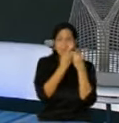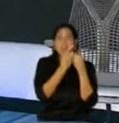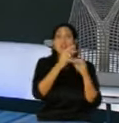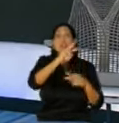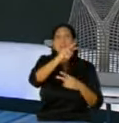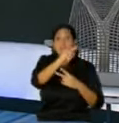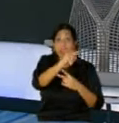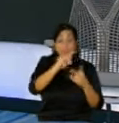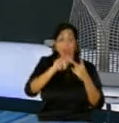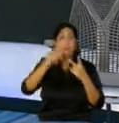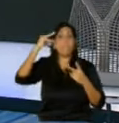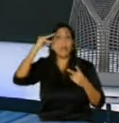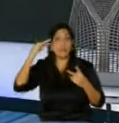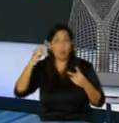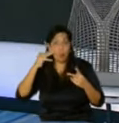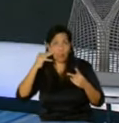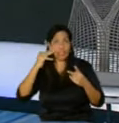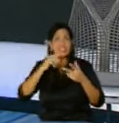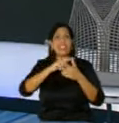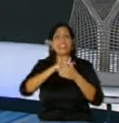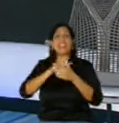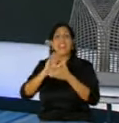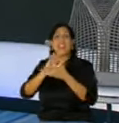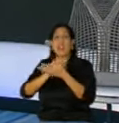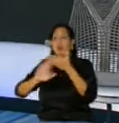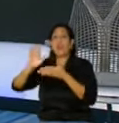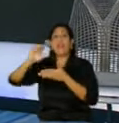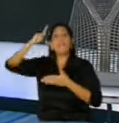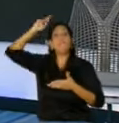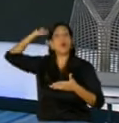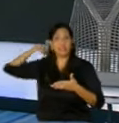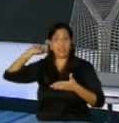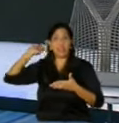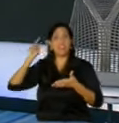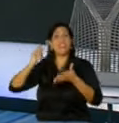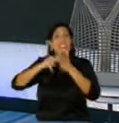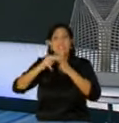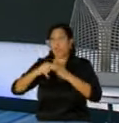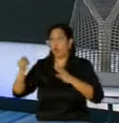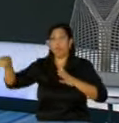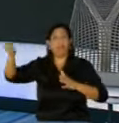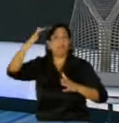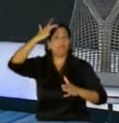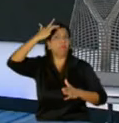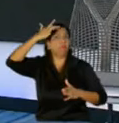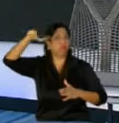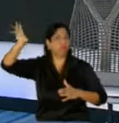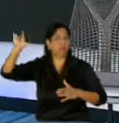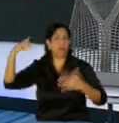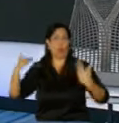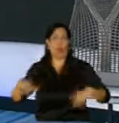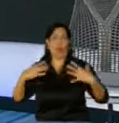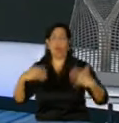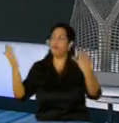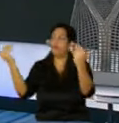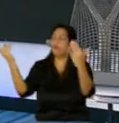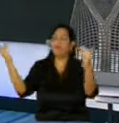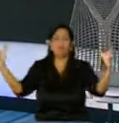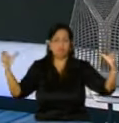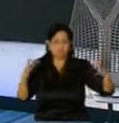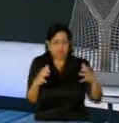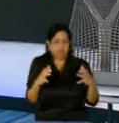Piedras, de Mayagüez y de la Escuela de Medicina de Ponce. Estamos uniendo un grupo de cerebros que nos van a ayudar a hacer modelos